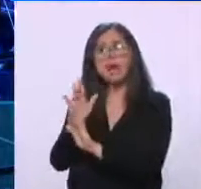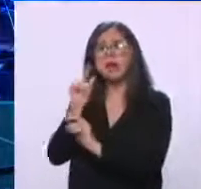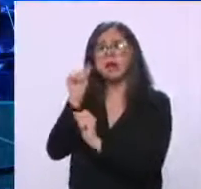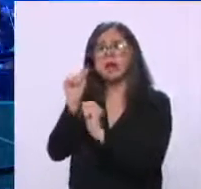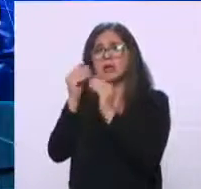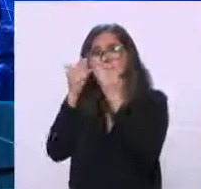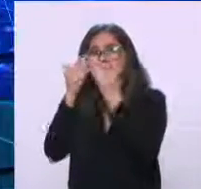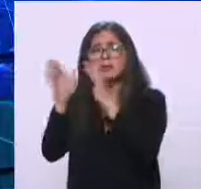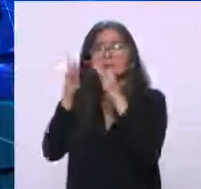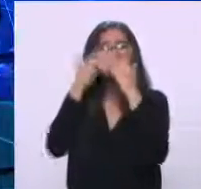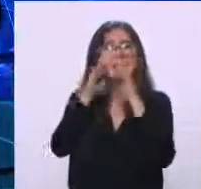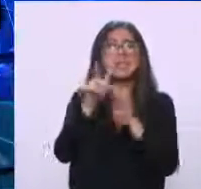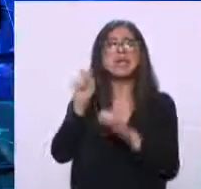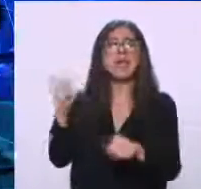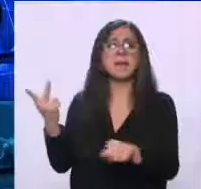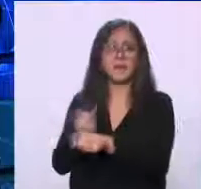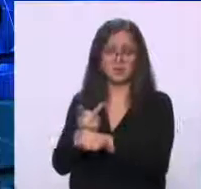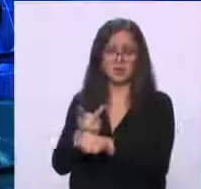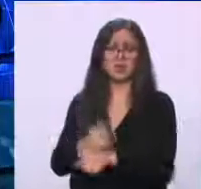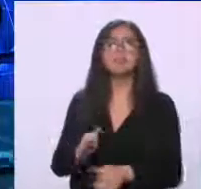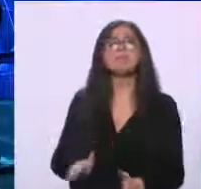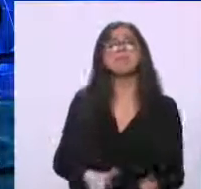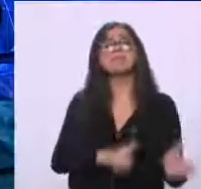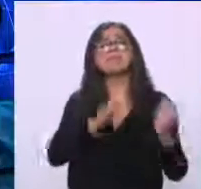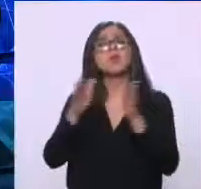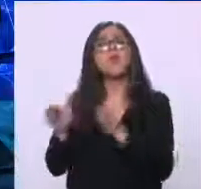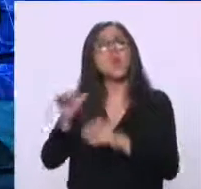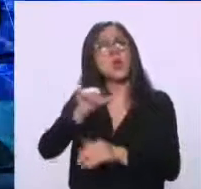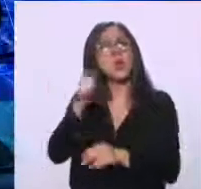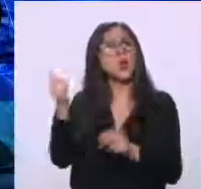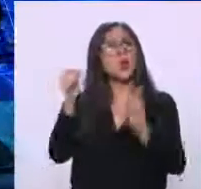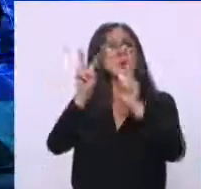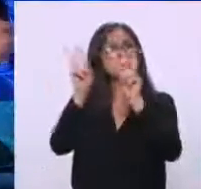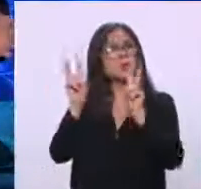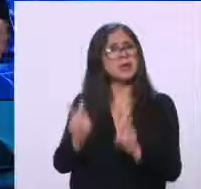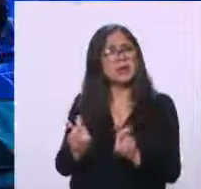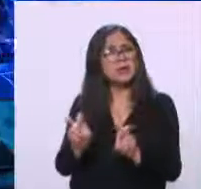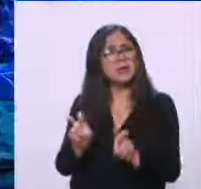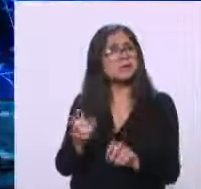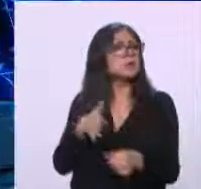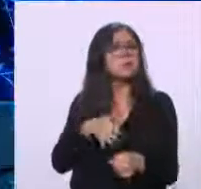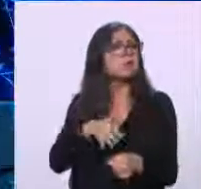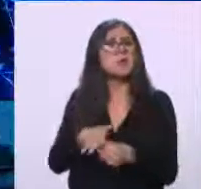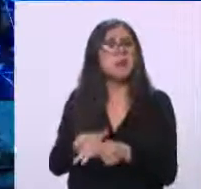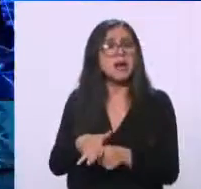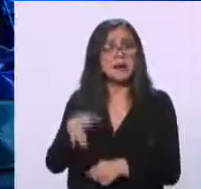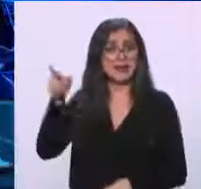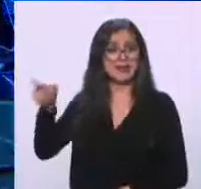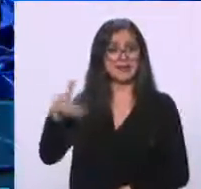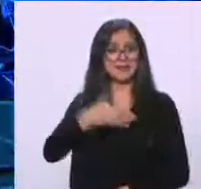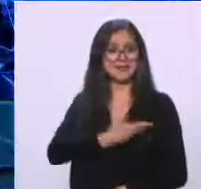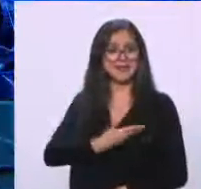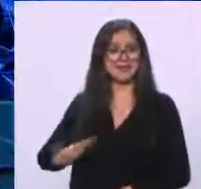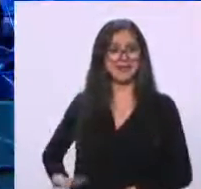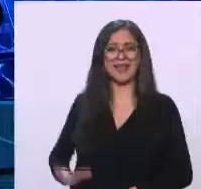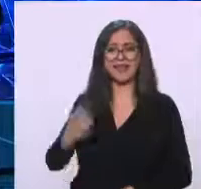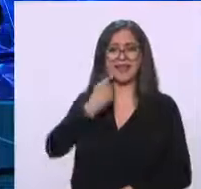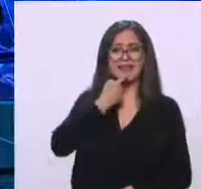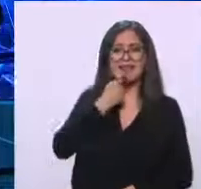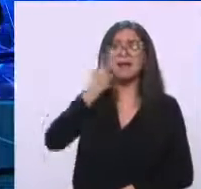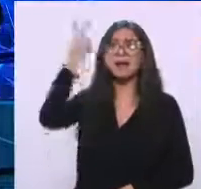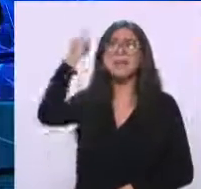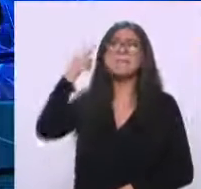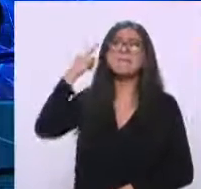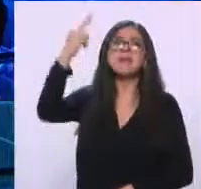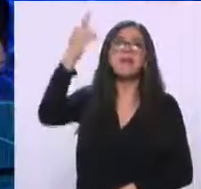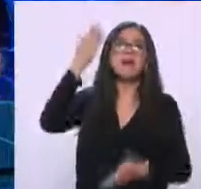el camino. Y sobre otro tema del día de hoy, Marta Samarripa, pues el viaje del presidente López Obrador a los Estados